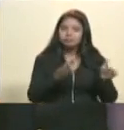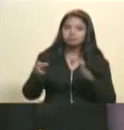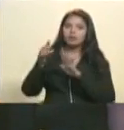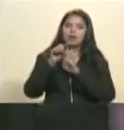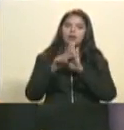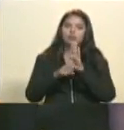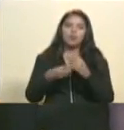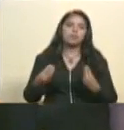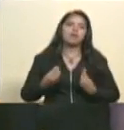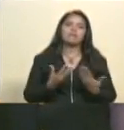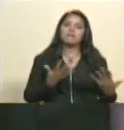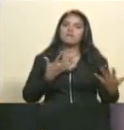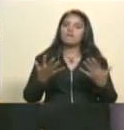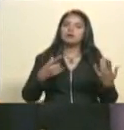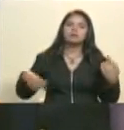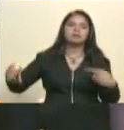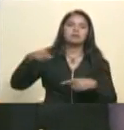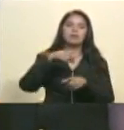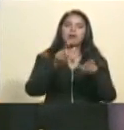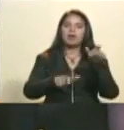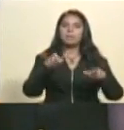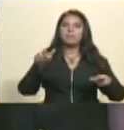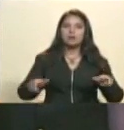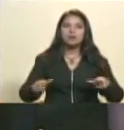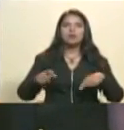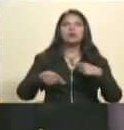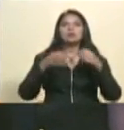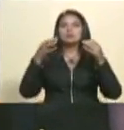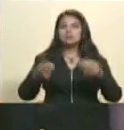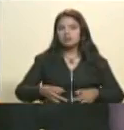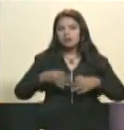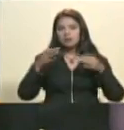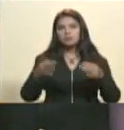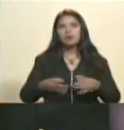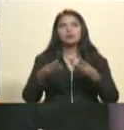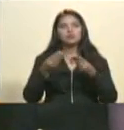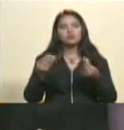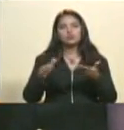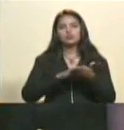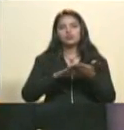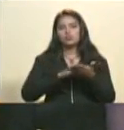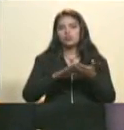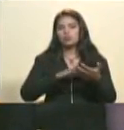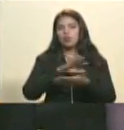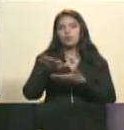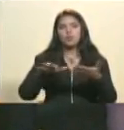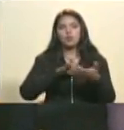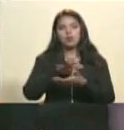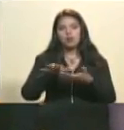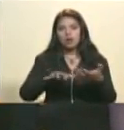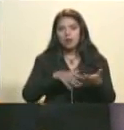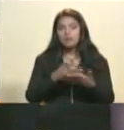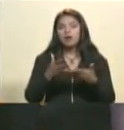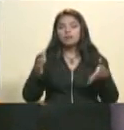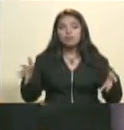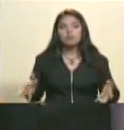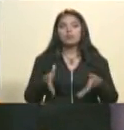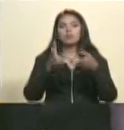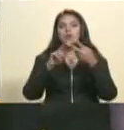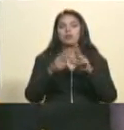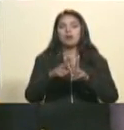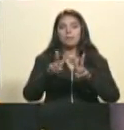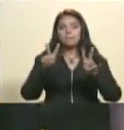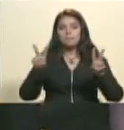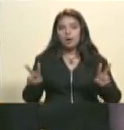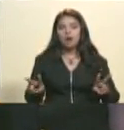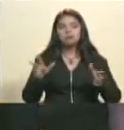de convivencia ciudadana y consecuentemente solucionar los problemas promoviendo la paz